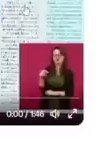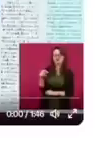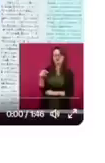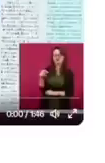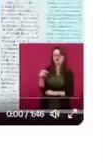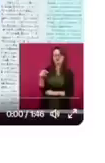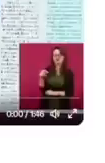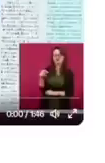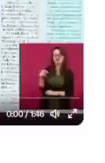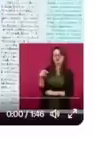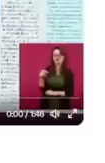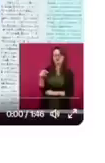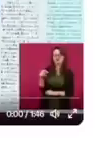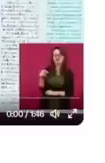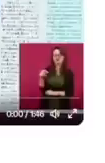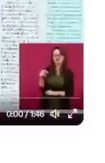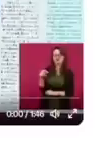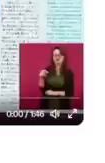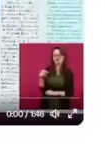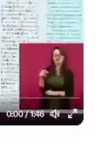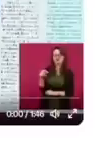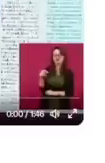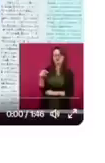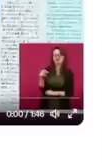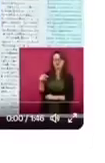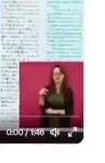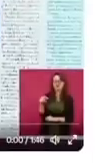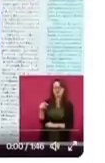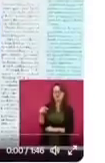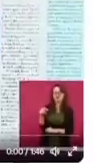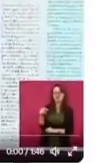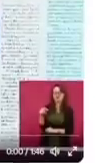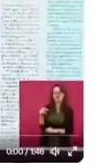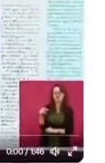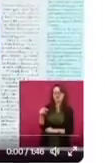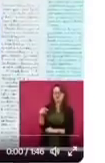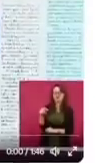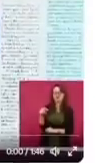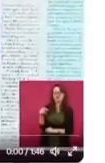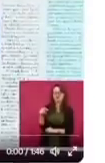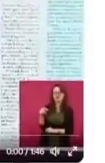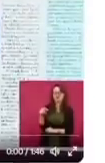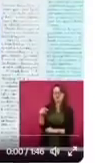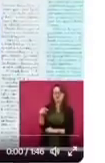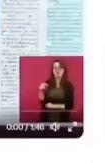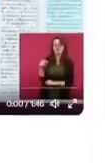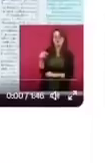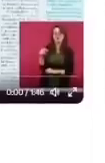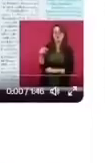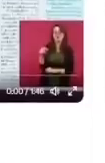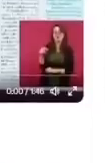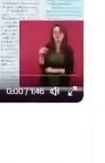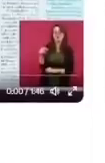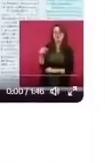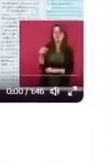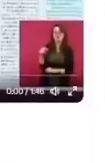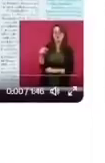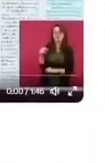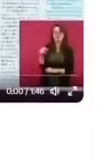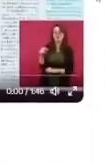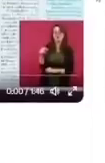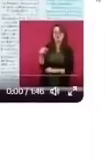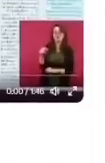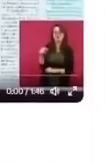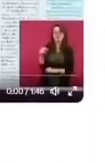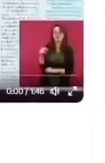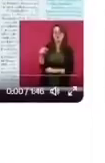vemos aquí donde el presidente estaba con Guadalupe Tadei, ¿sí? Y la difundieron con con el argumento de